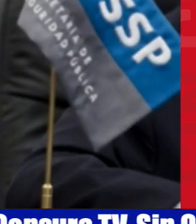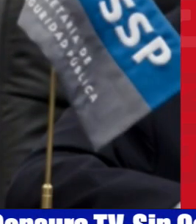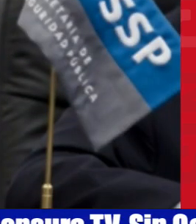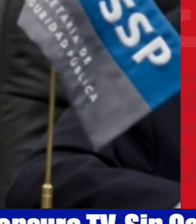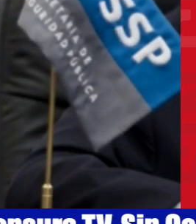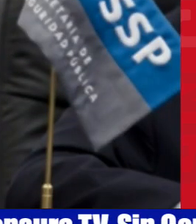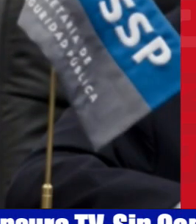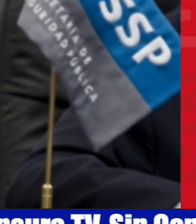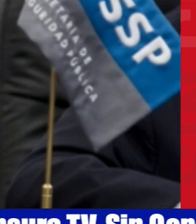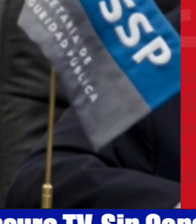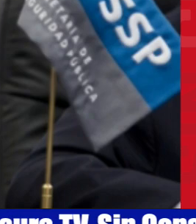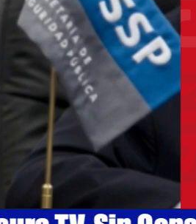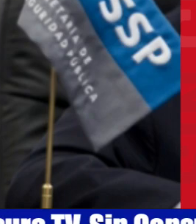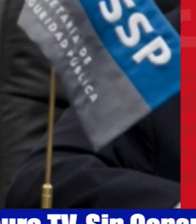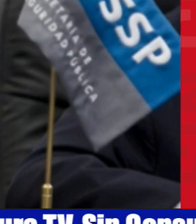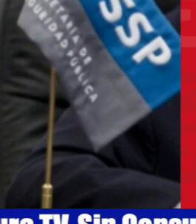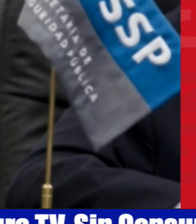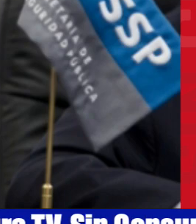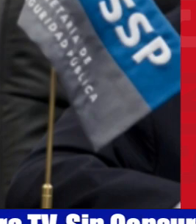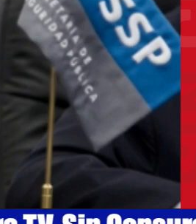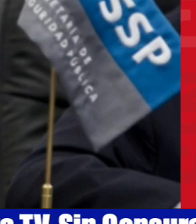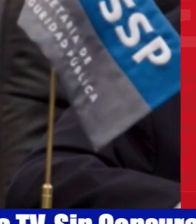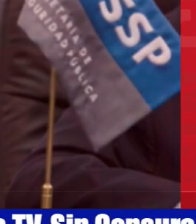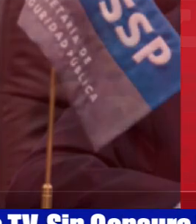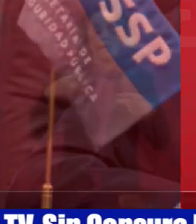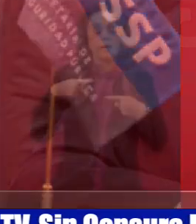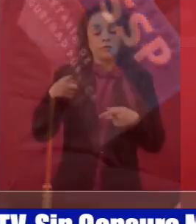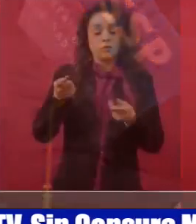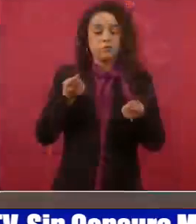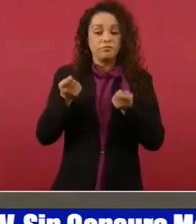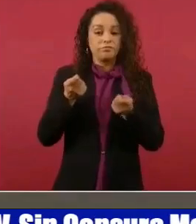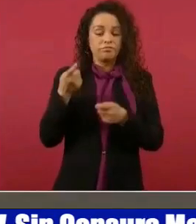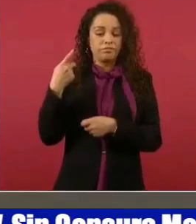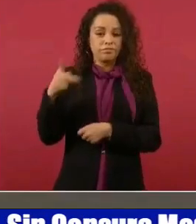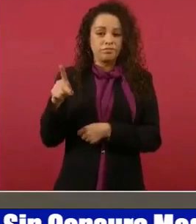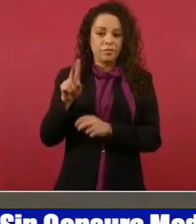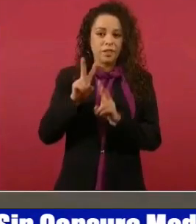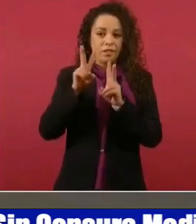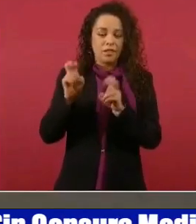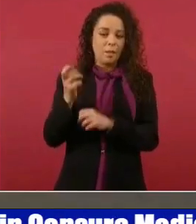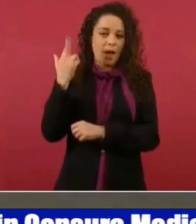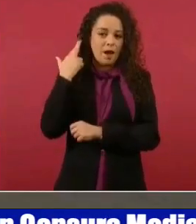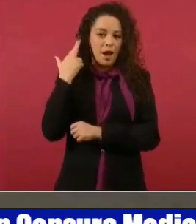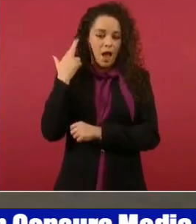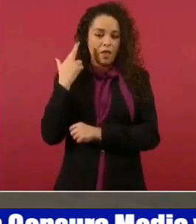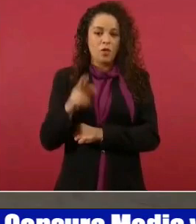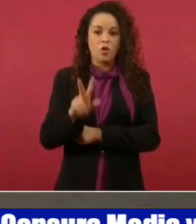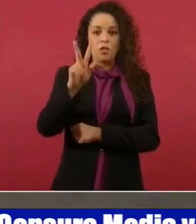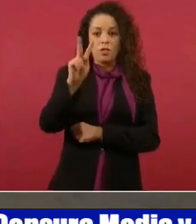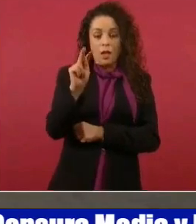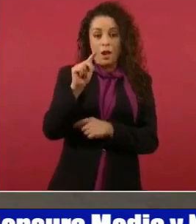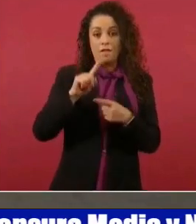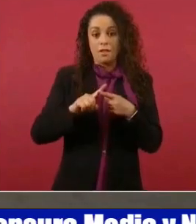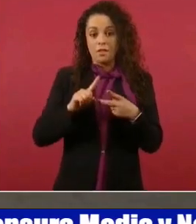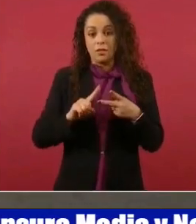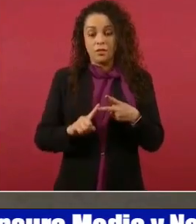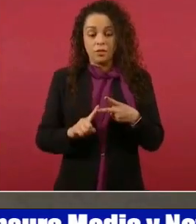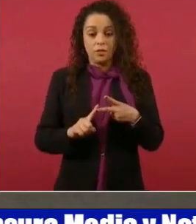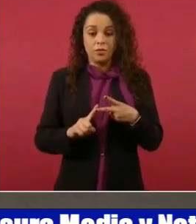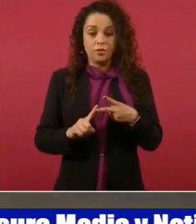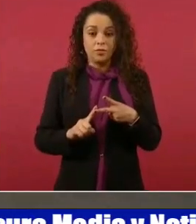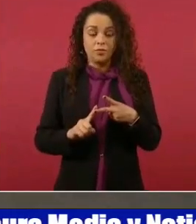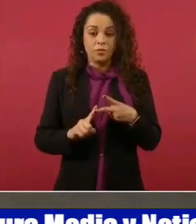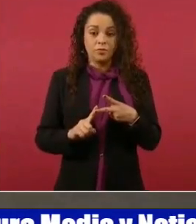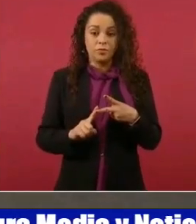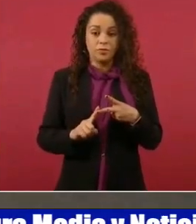complicidad con nadie, pues no hay ninguna posibilidad de contubernio y que en su gobierno está bien pintada ya la raya. Una cosa es la